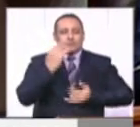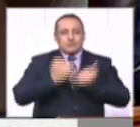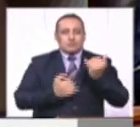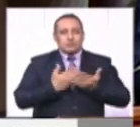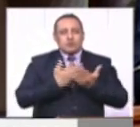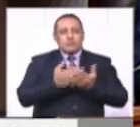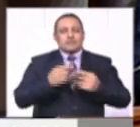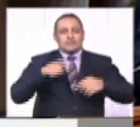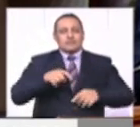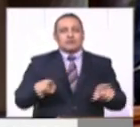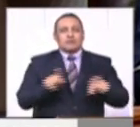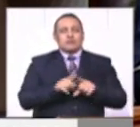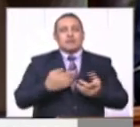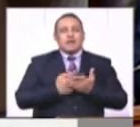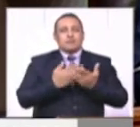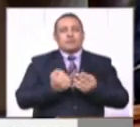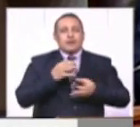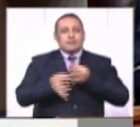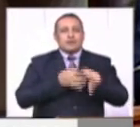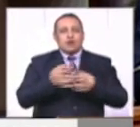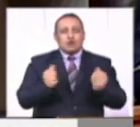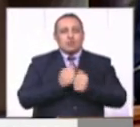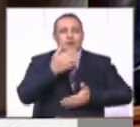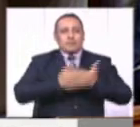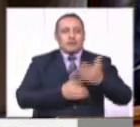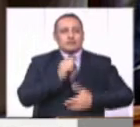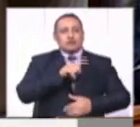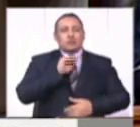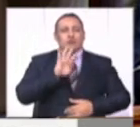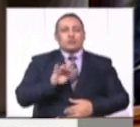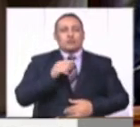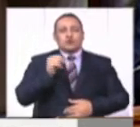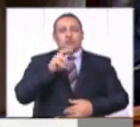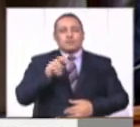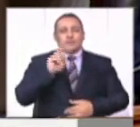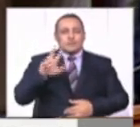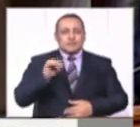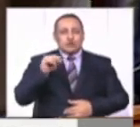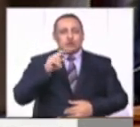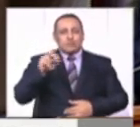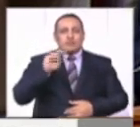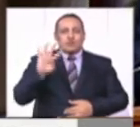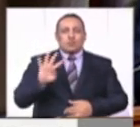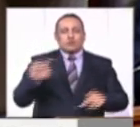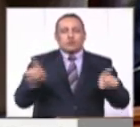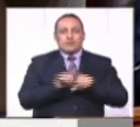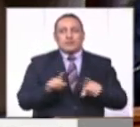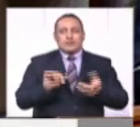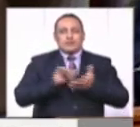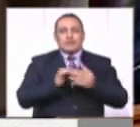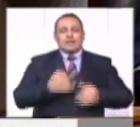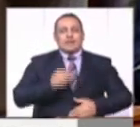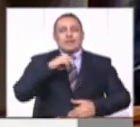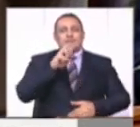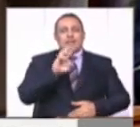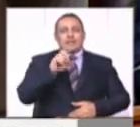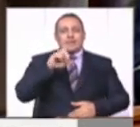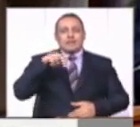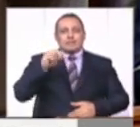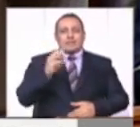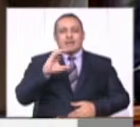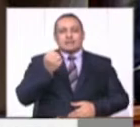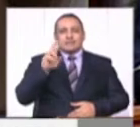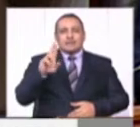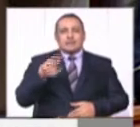hechos y pertinencia de pruebas indico que mediante oficio 144-20 23-02 gu mlm es la